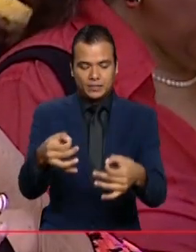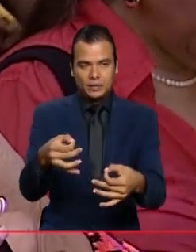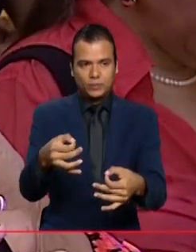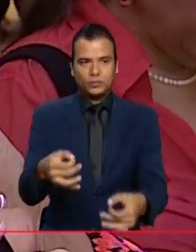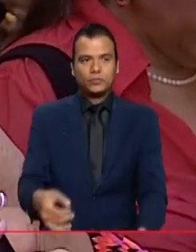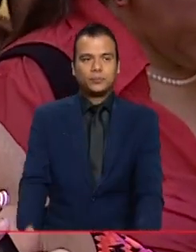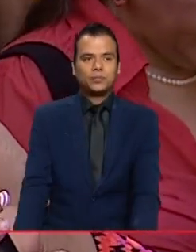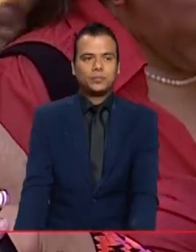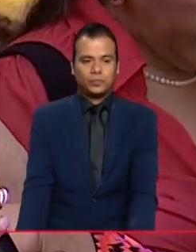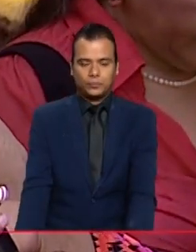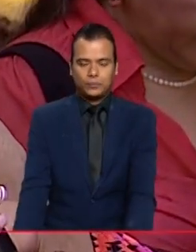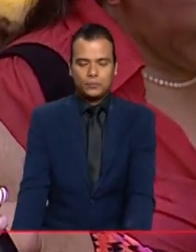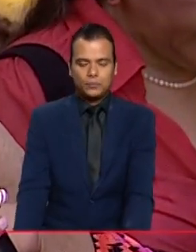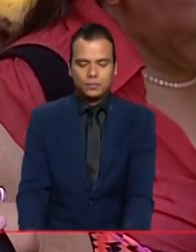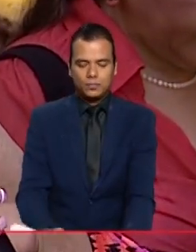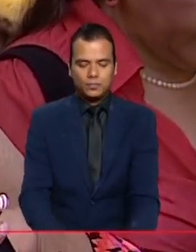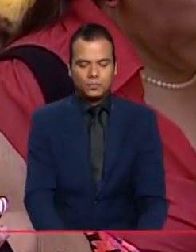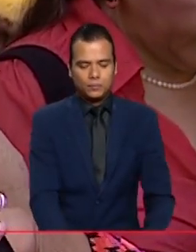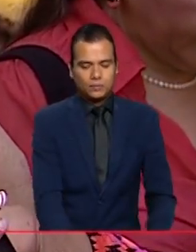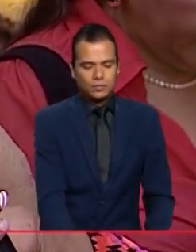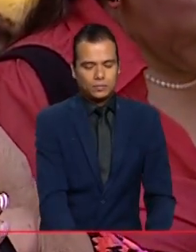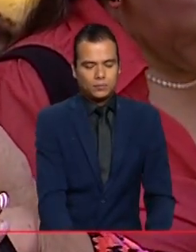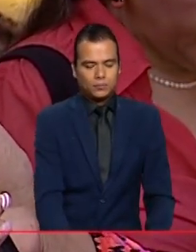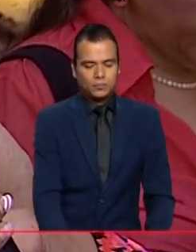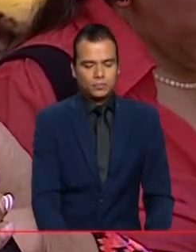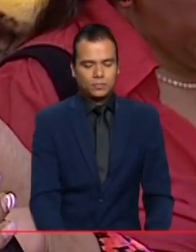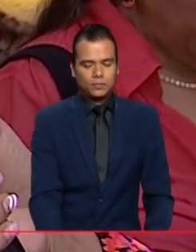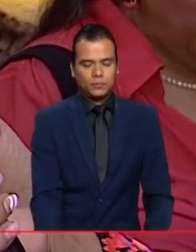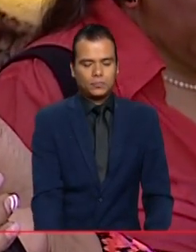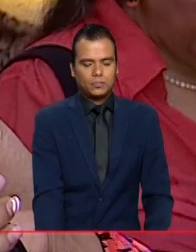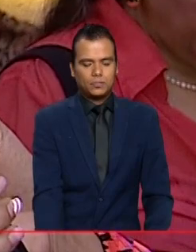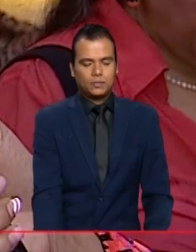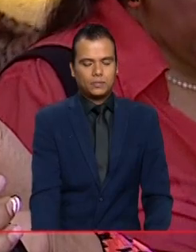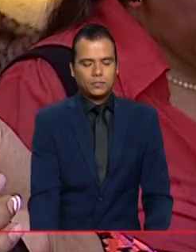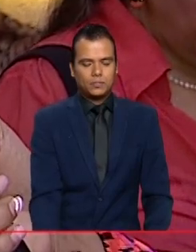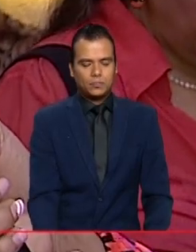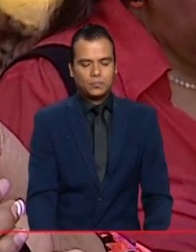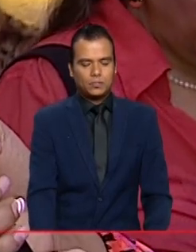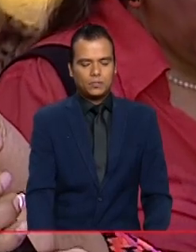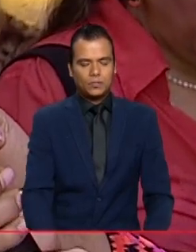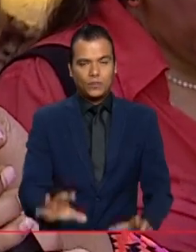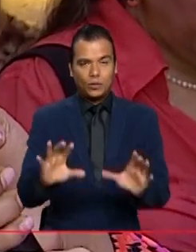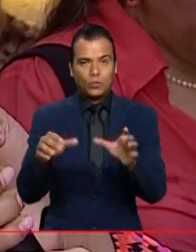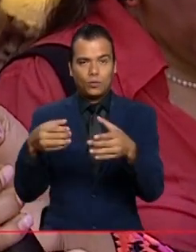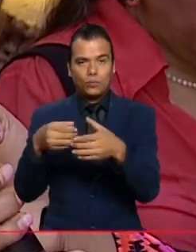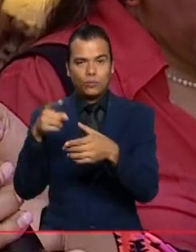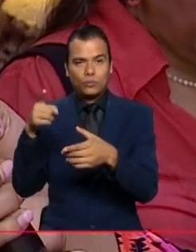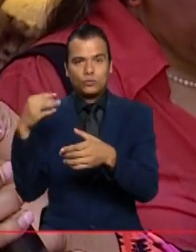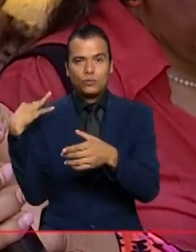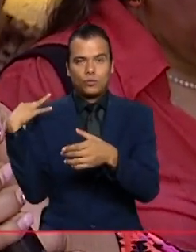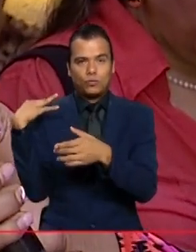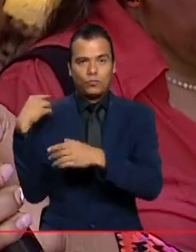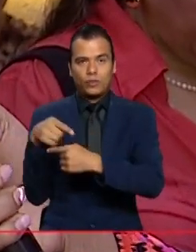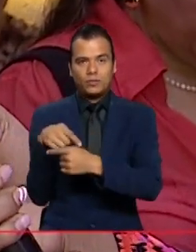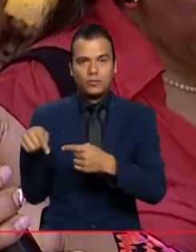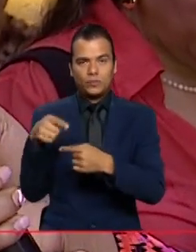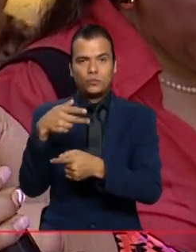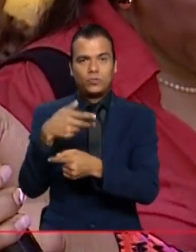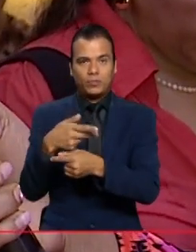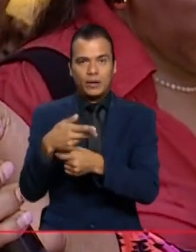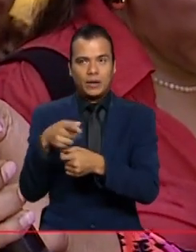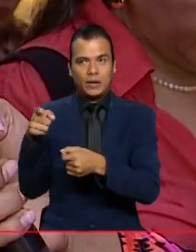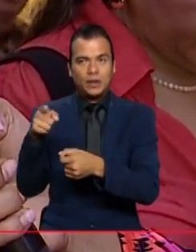Una alianza con Semana de la Moda de Guatemala que va a llevar 2 diseñadores en el mes de marzo a Guatemala, y en el mes de junio